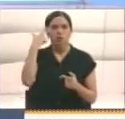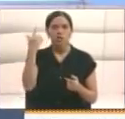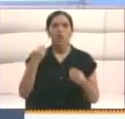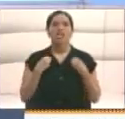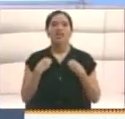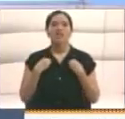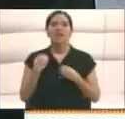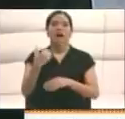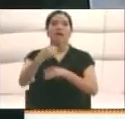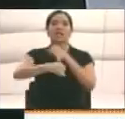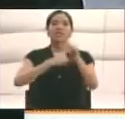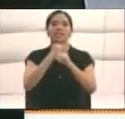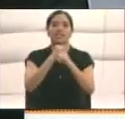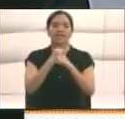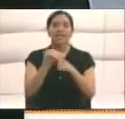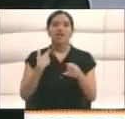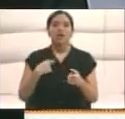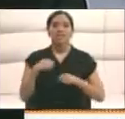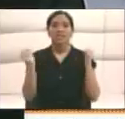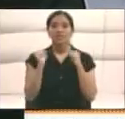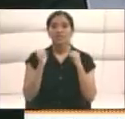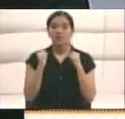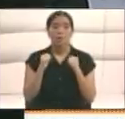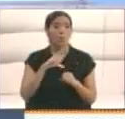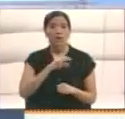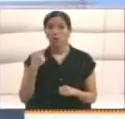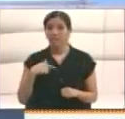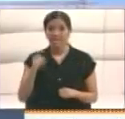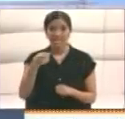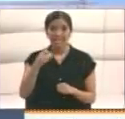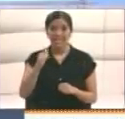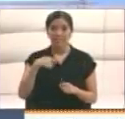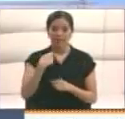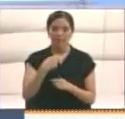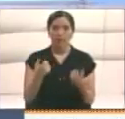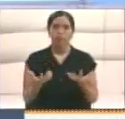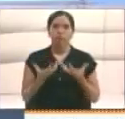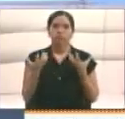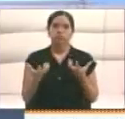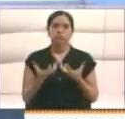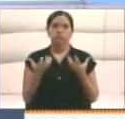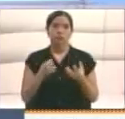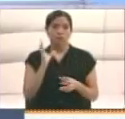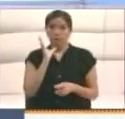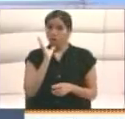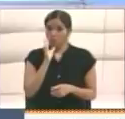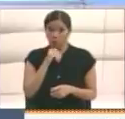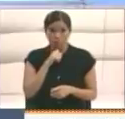y lo que es pasar frío porque no tienes gas para pagar la calefacción, ¿oyó?